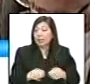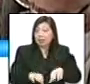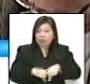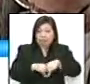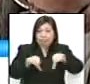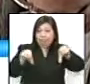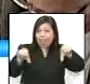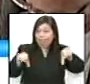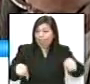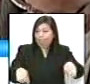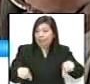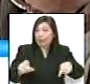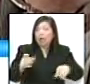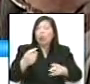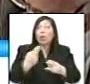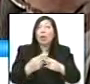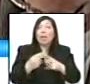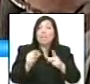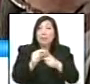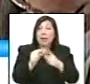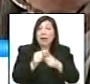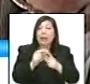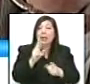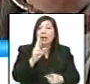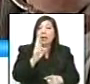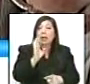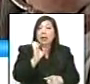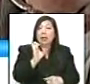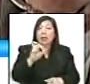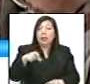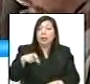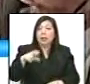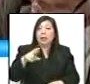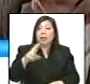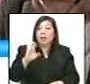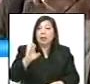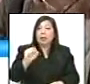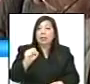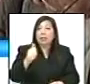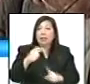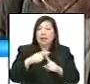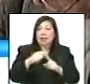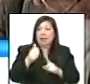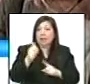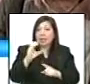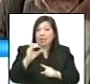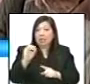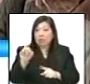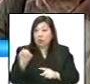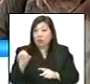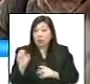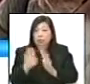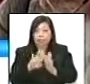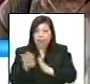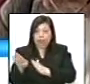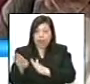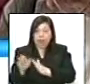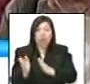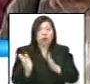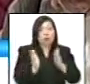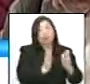separar el representación de legislación y fiscalización o debiéramos asumir que el ser parlamentarios es un cargo